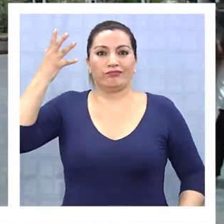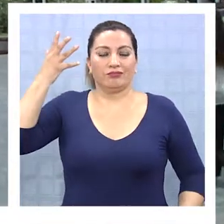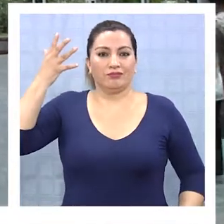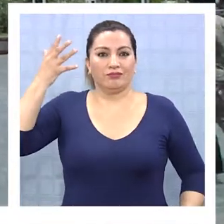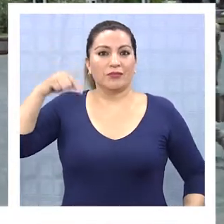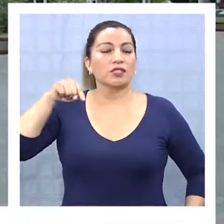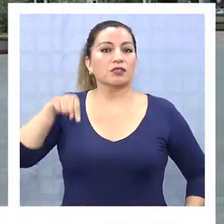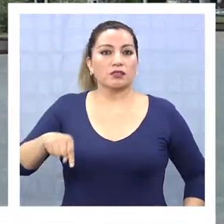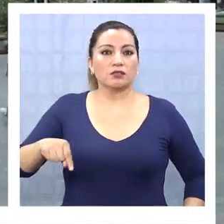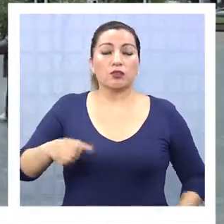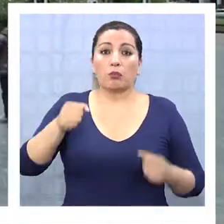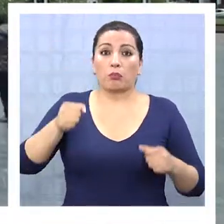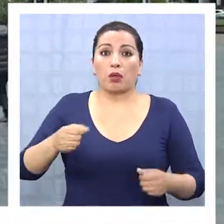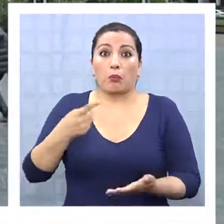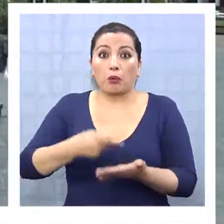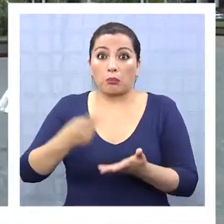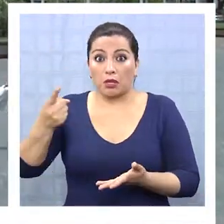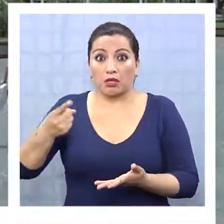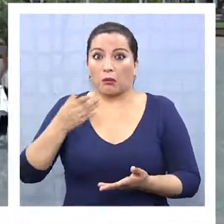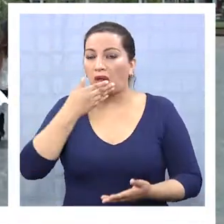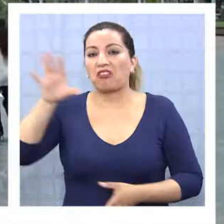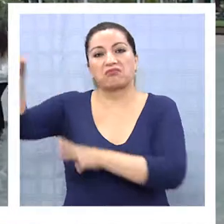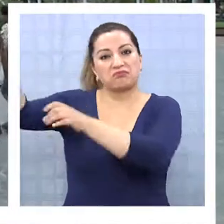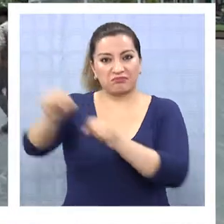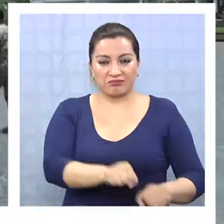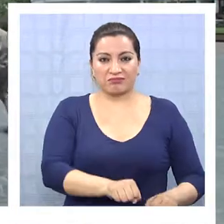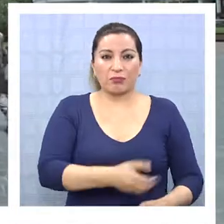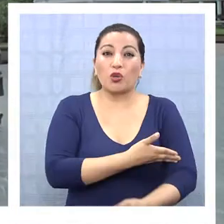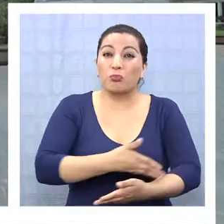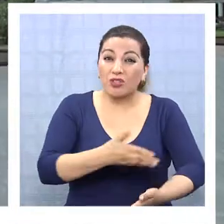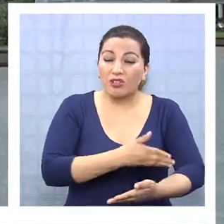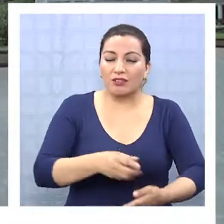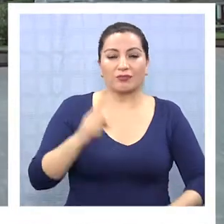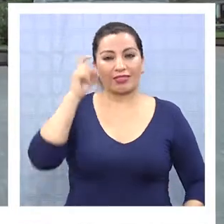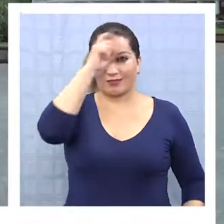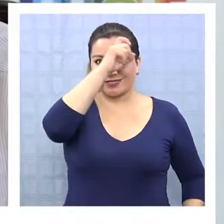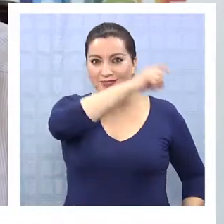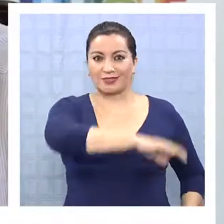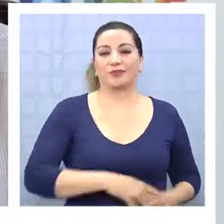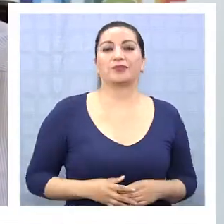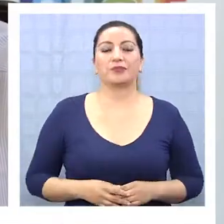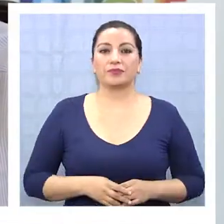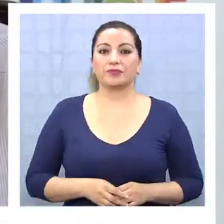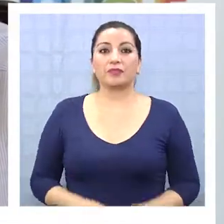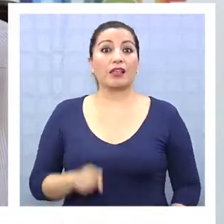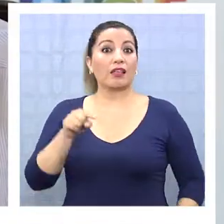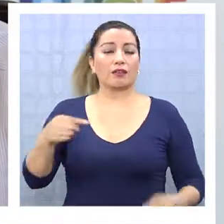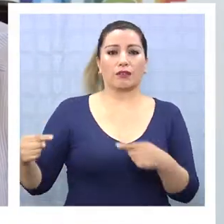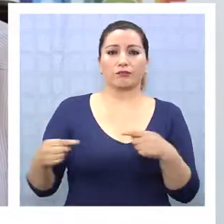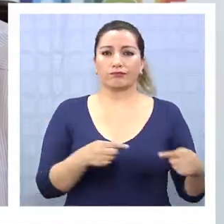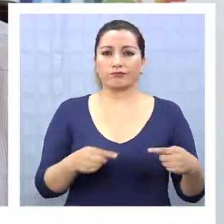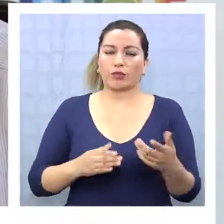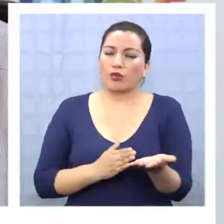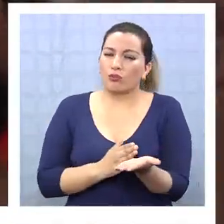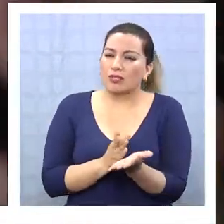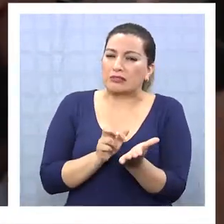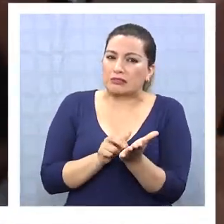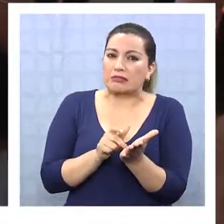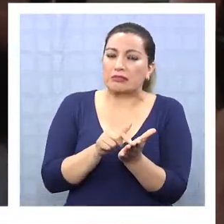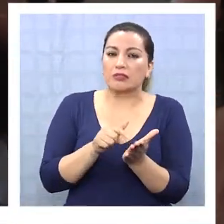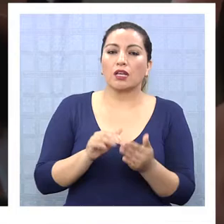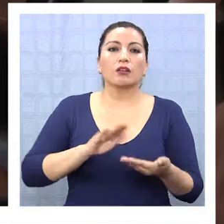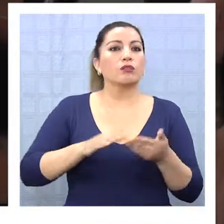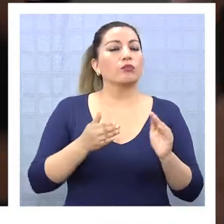poco de bulla. Así que si lo pueden traer por mil pesos, lo traigan. Pero los millones son los que cuestan. Esta discusión recién